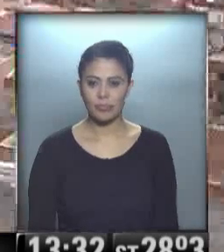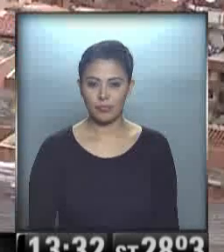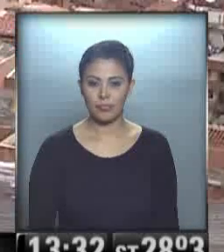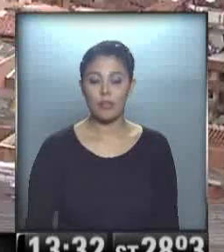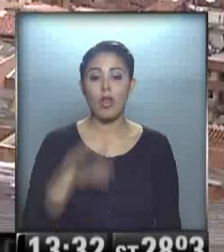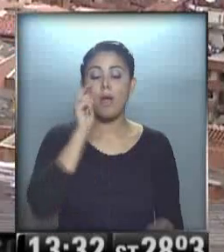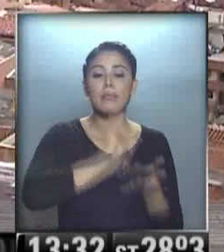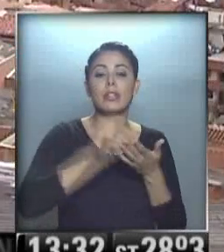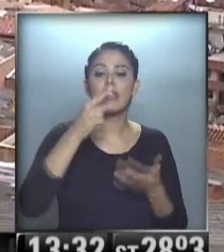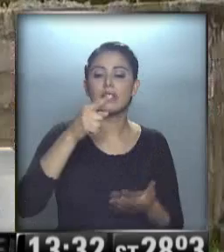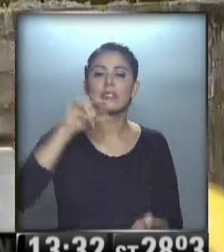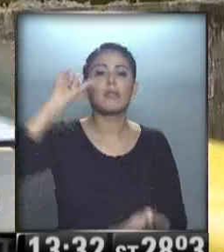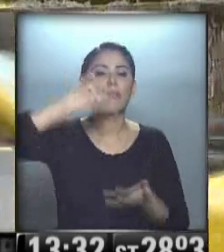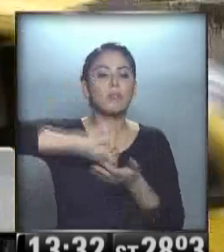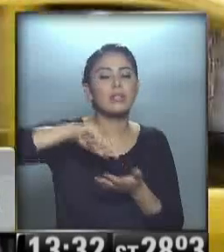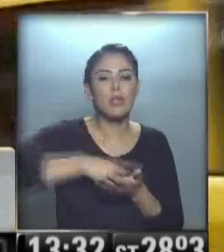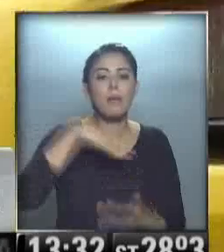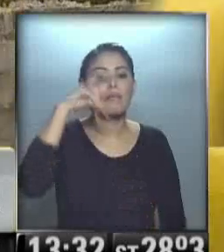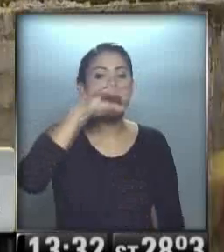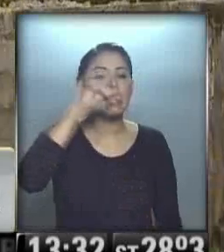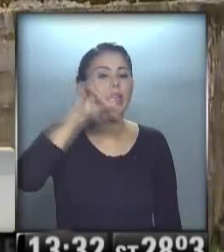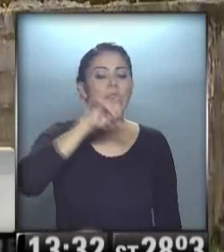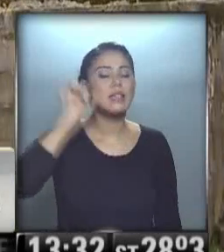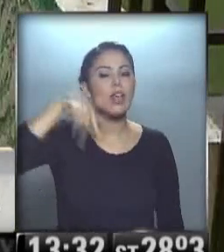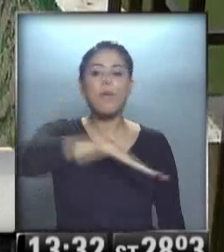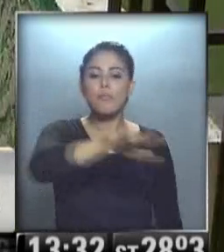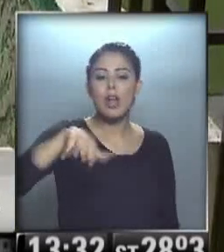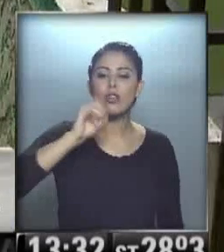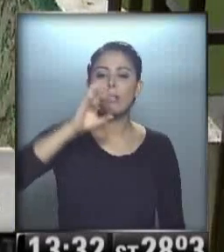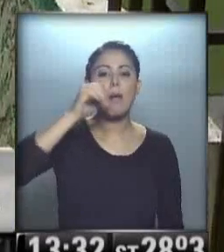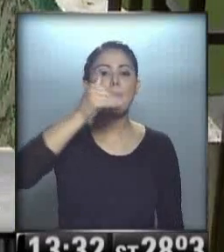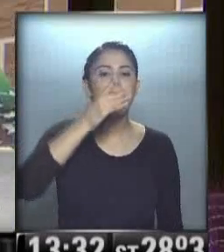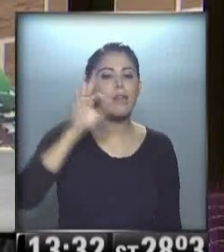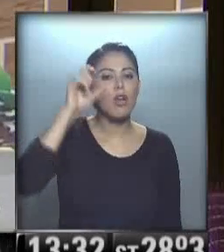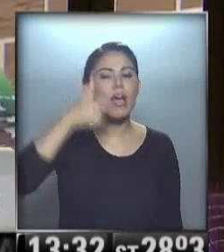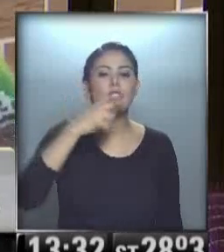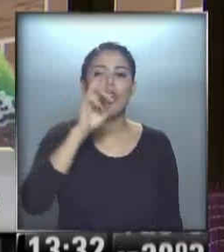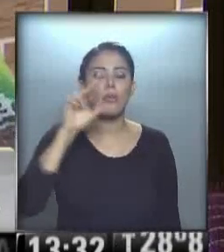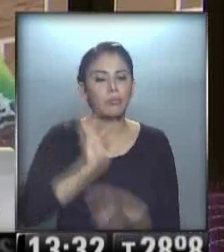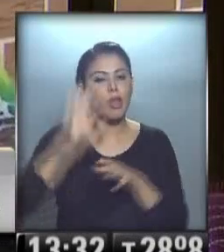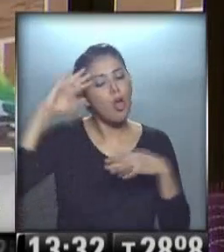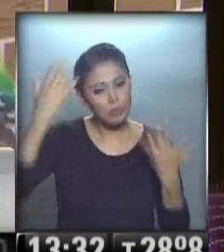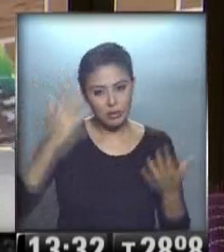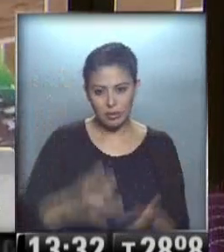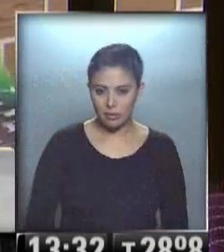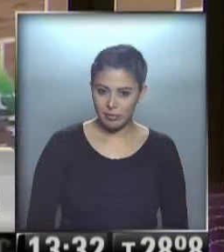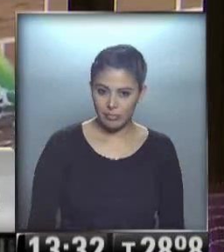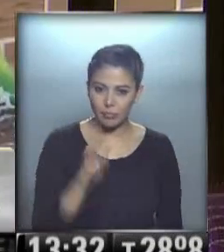En los suburbios occidentales de Medellín, el barrio Pablo Escobar es un monumento a la figura de su benefactor. Las casas eran...